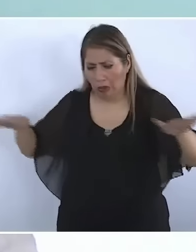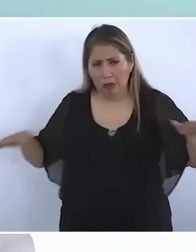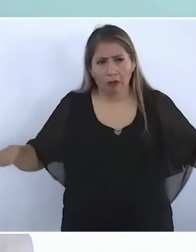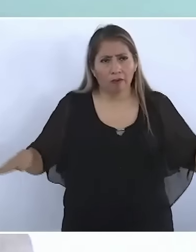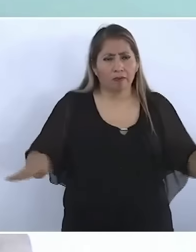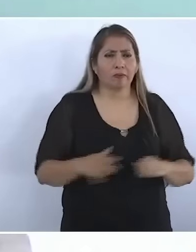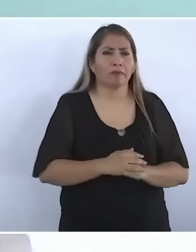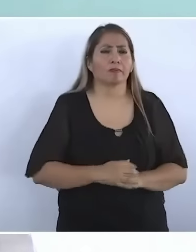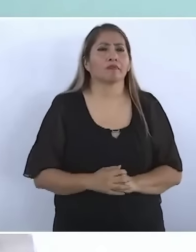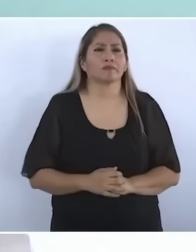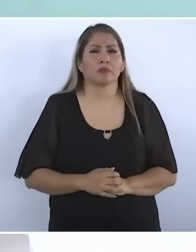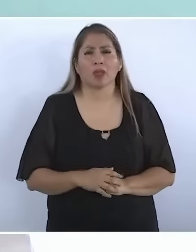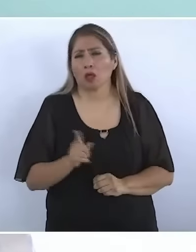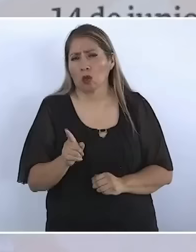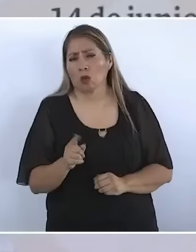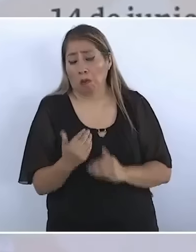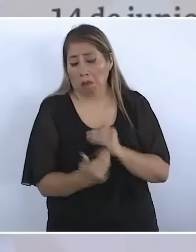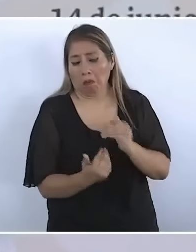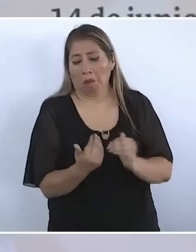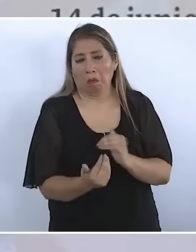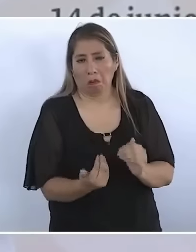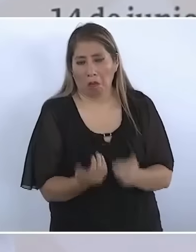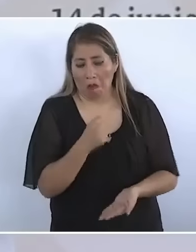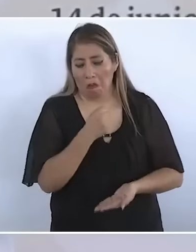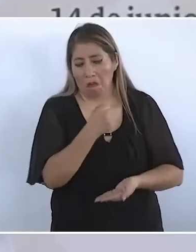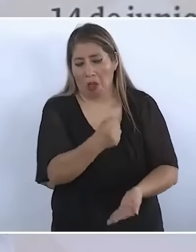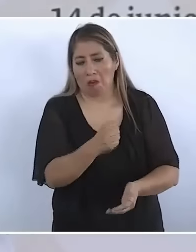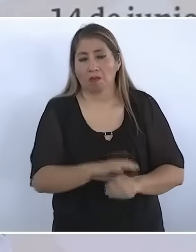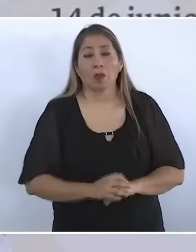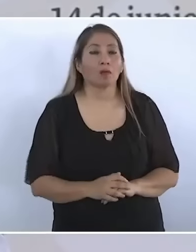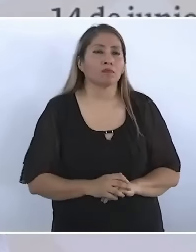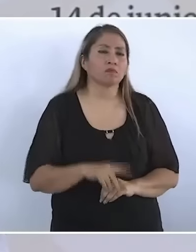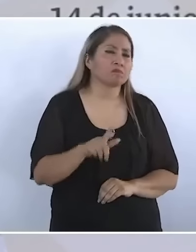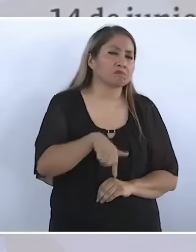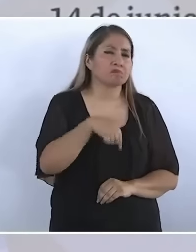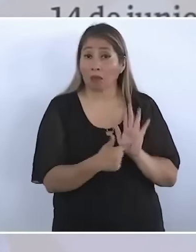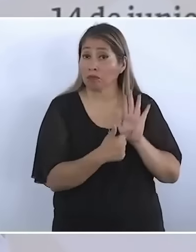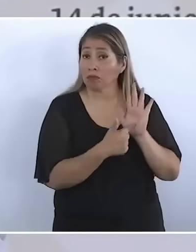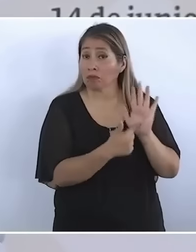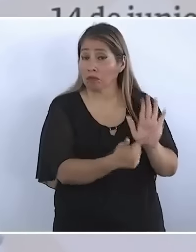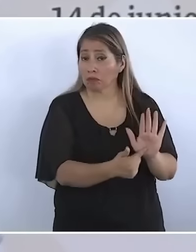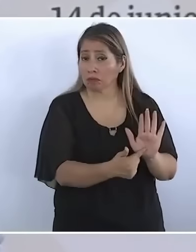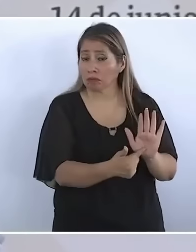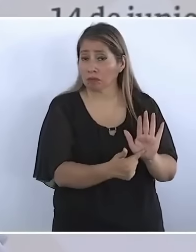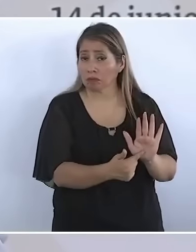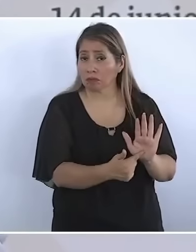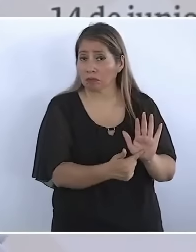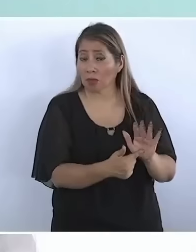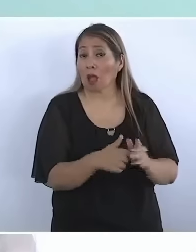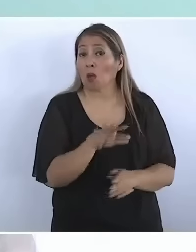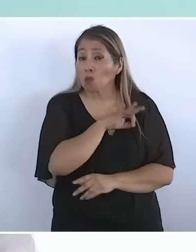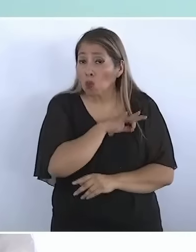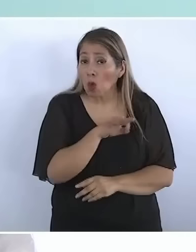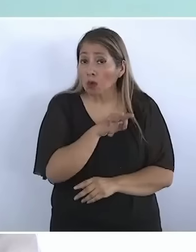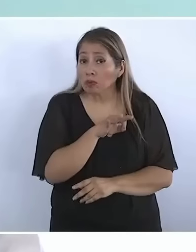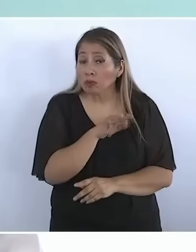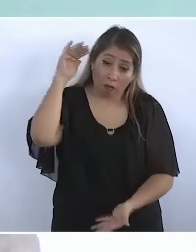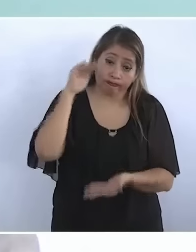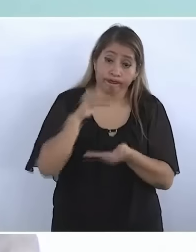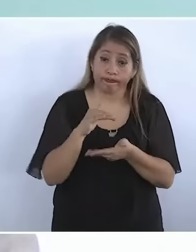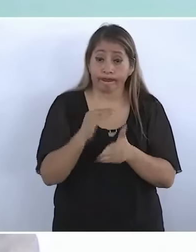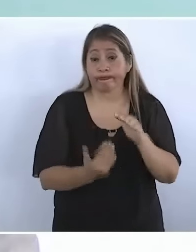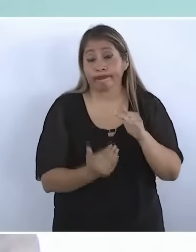eso hemos avanzado. Se ha demostrado que se puede reducir la